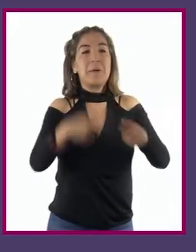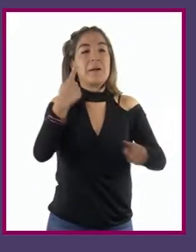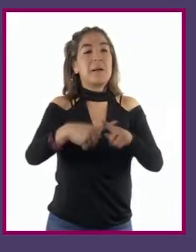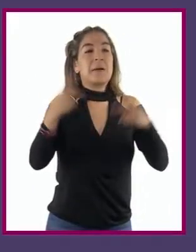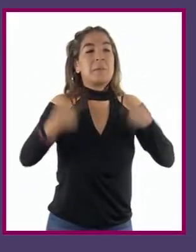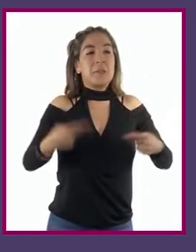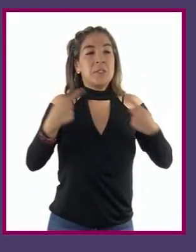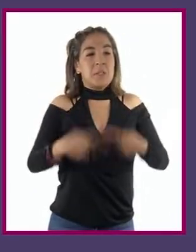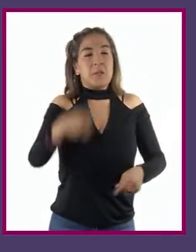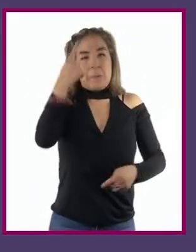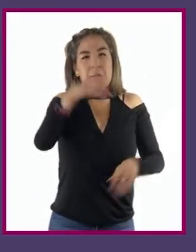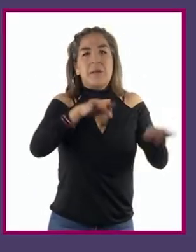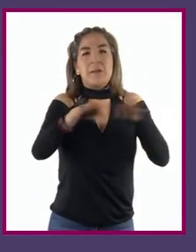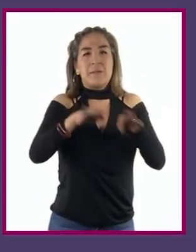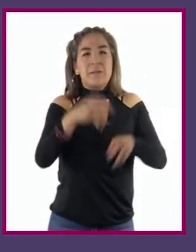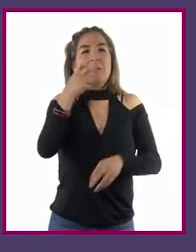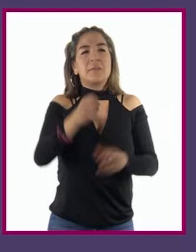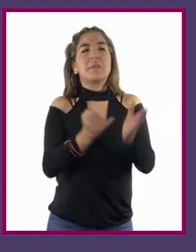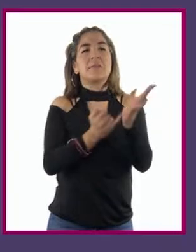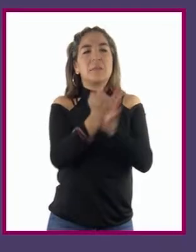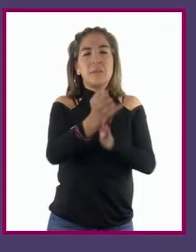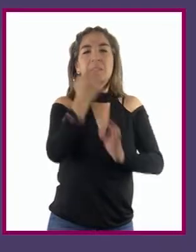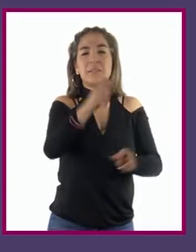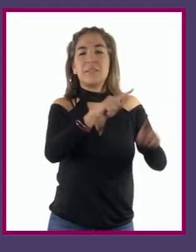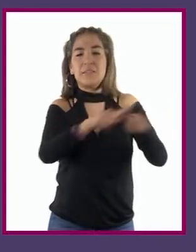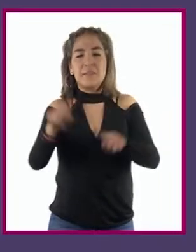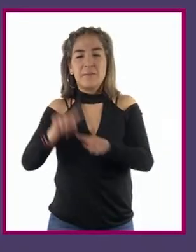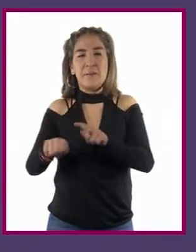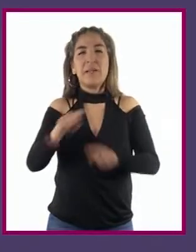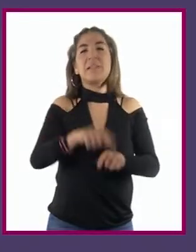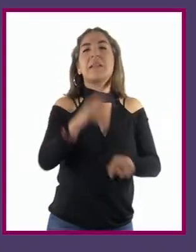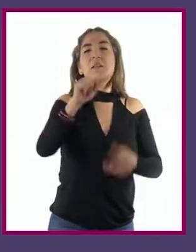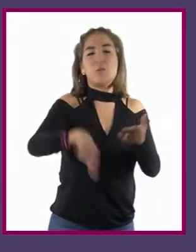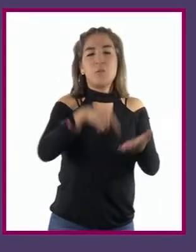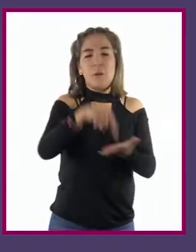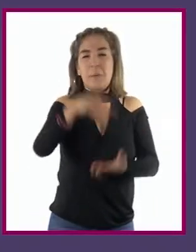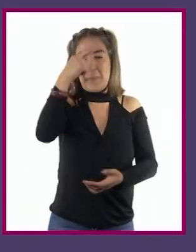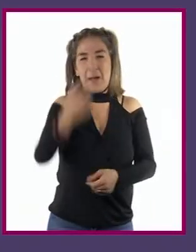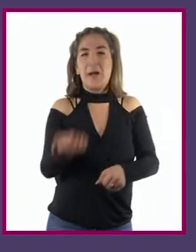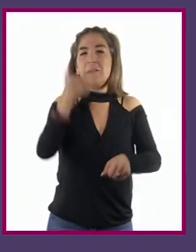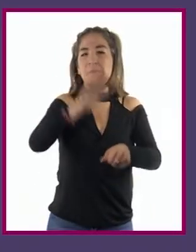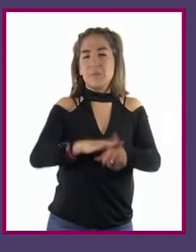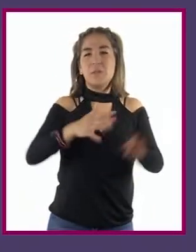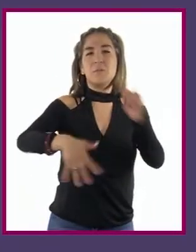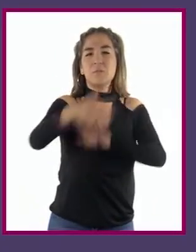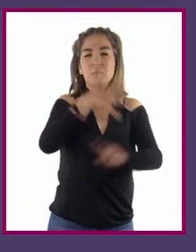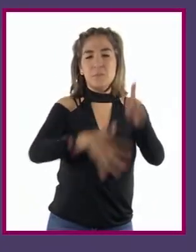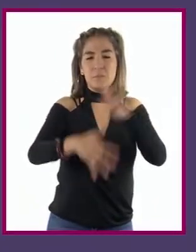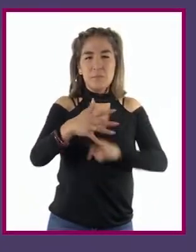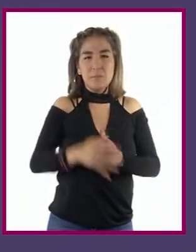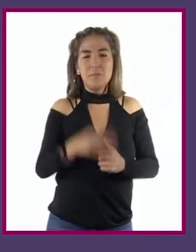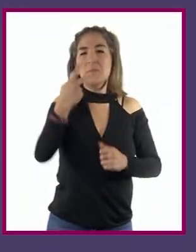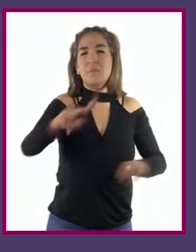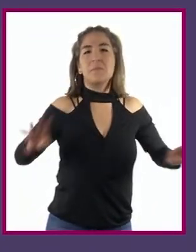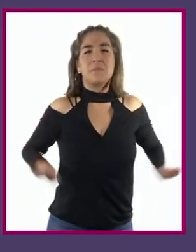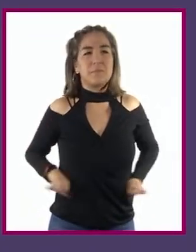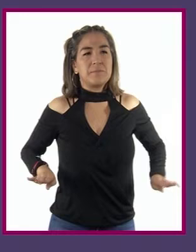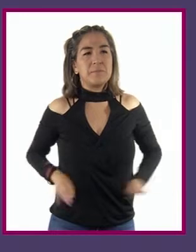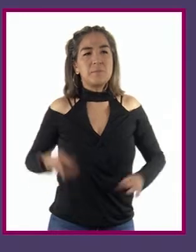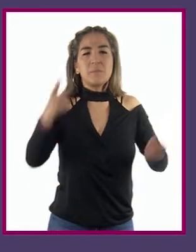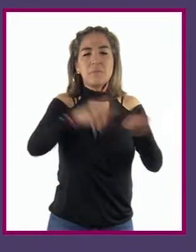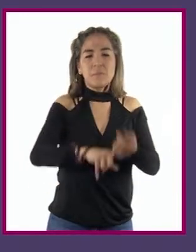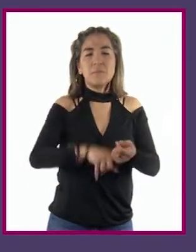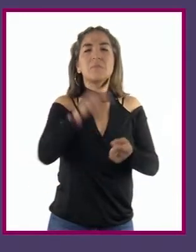que trabajarán y tomarán las decisiones en los diferentes sectores de la administración pública. Una característica básica de los